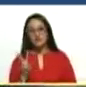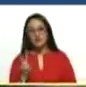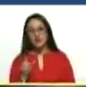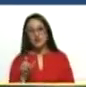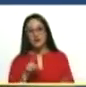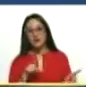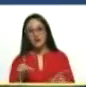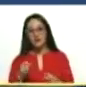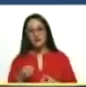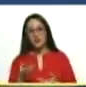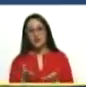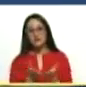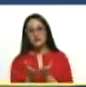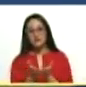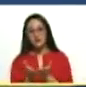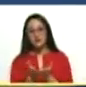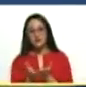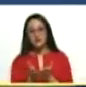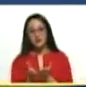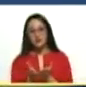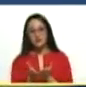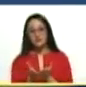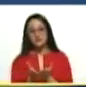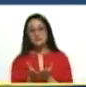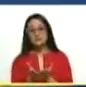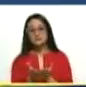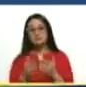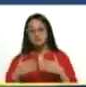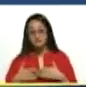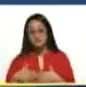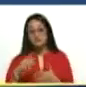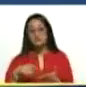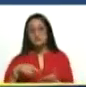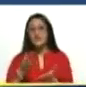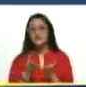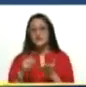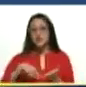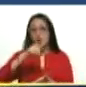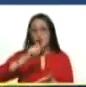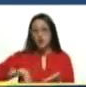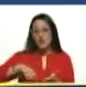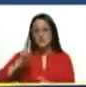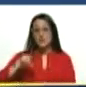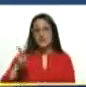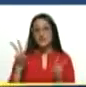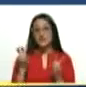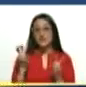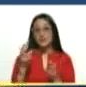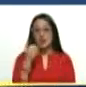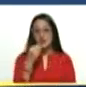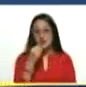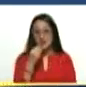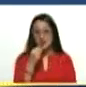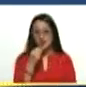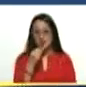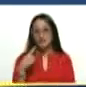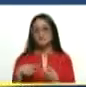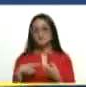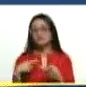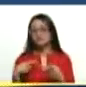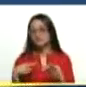para ofrecer estos servicios. Aparte de los servicios contratistas, también en el sector de alimentaciones y